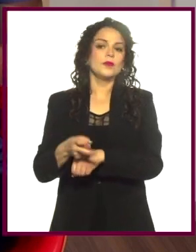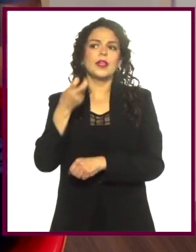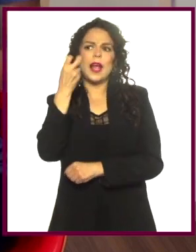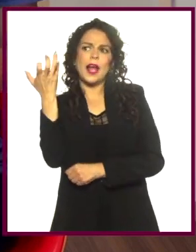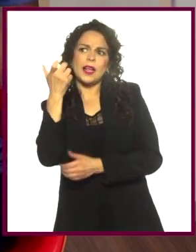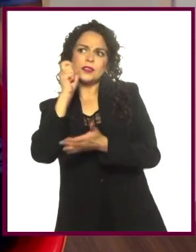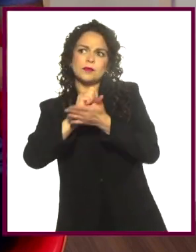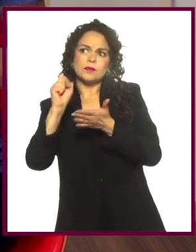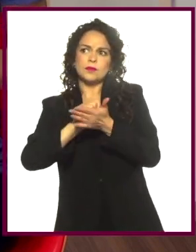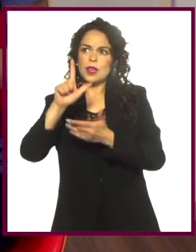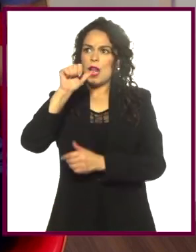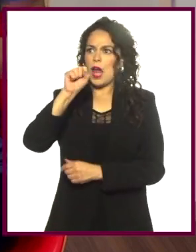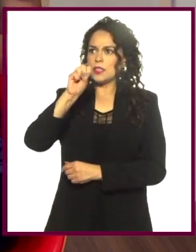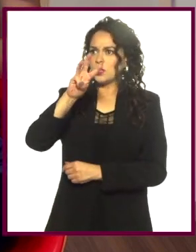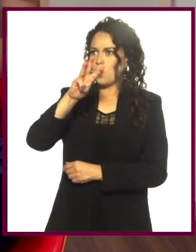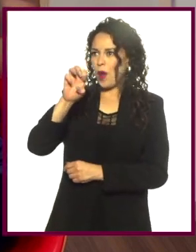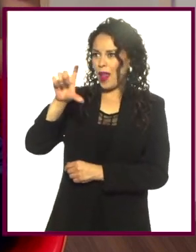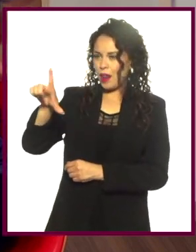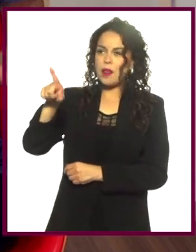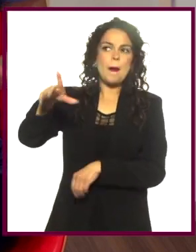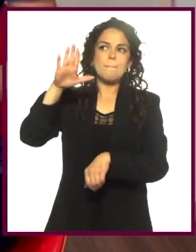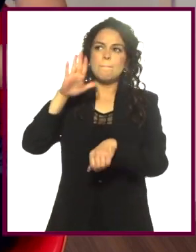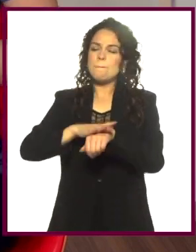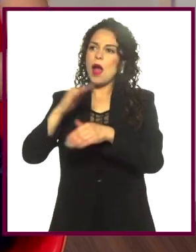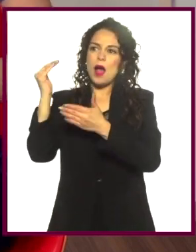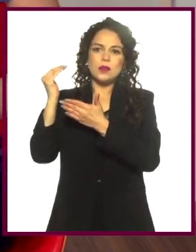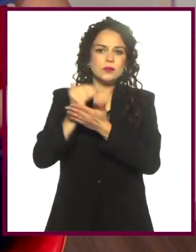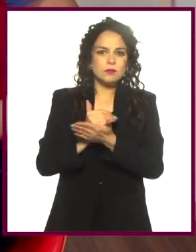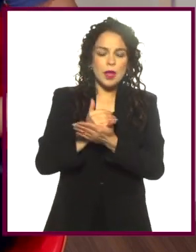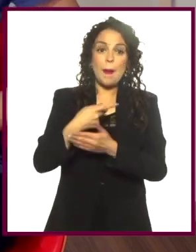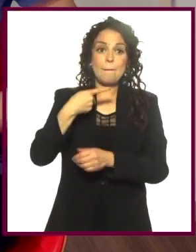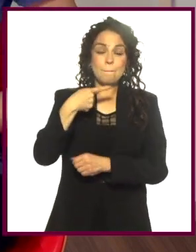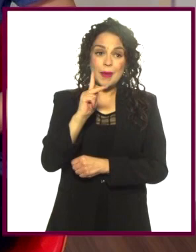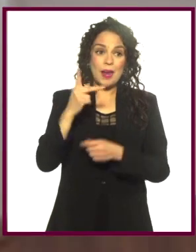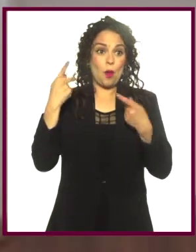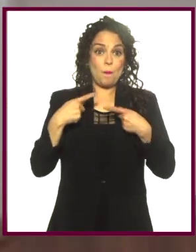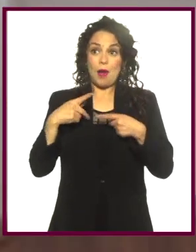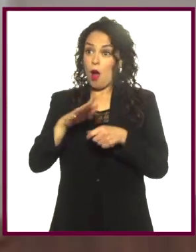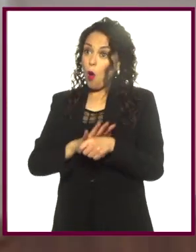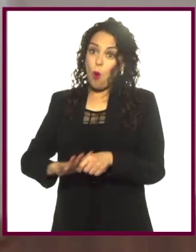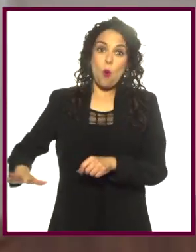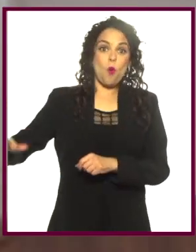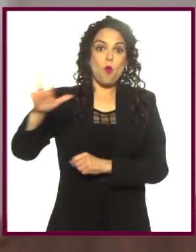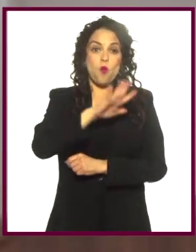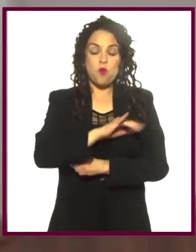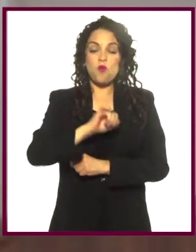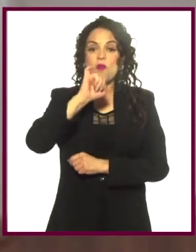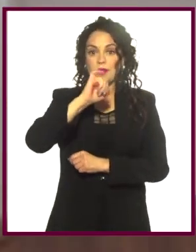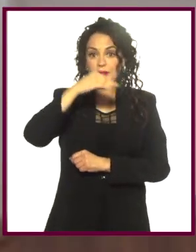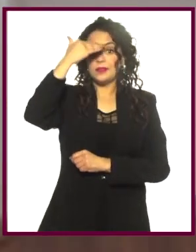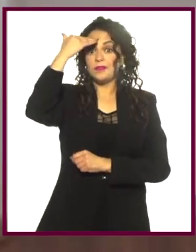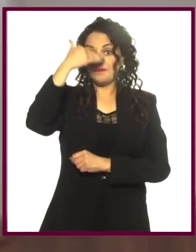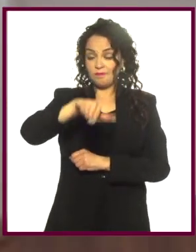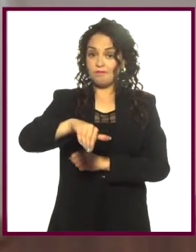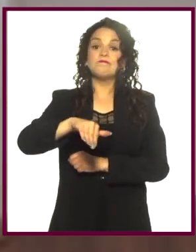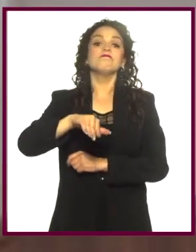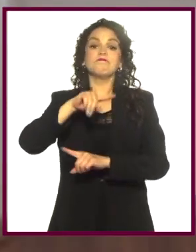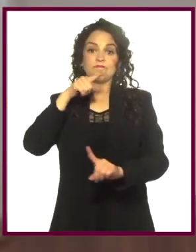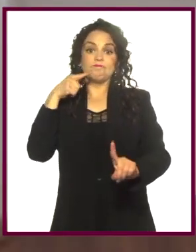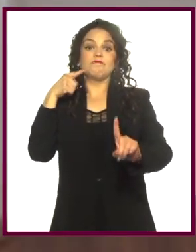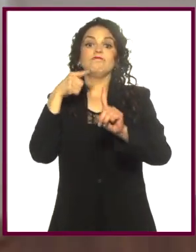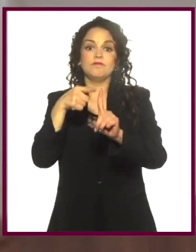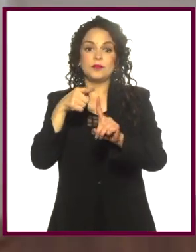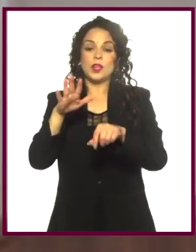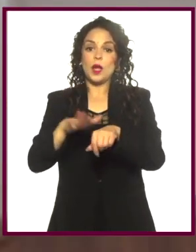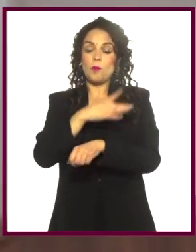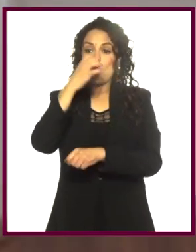descrita por Laswell, esta es mucho más discreta y afecta a todo el mundo. Chomsky parte de que el poder político y el poder económico